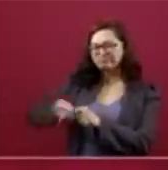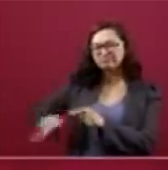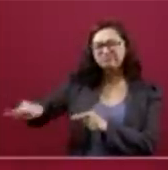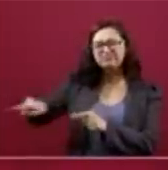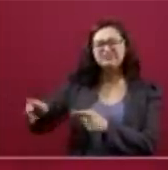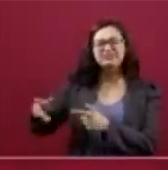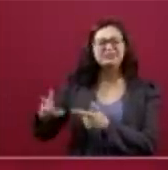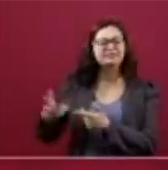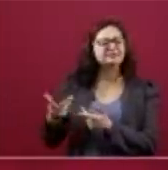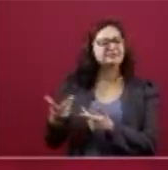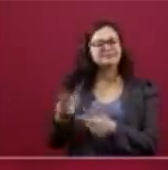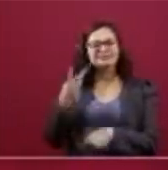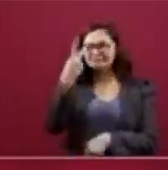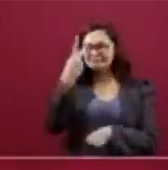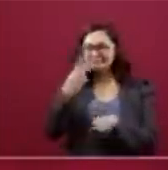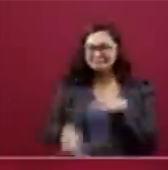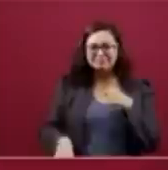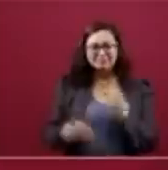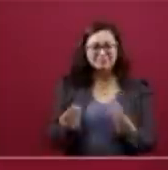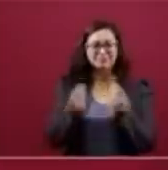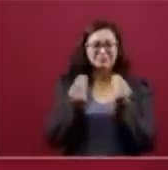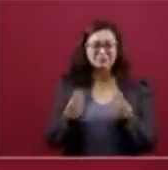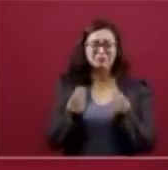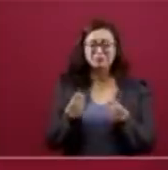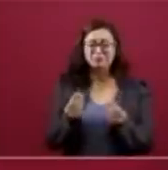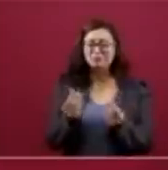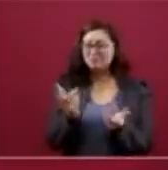es por necesidad,